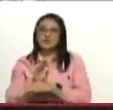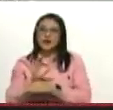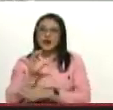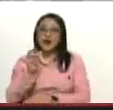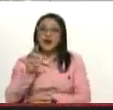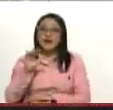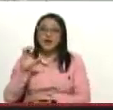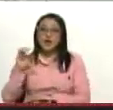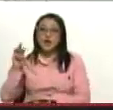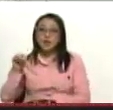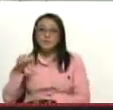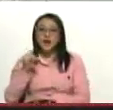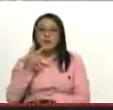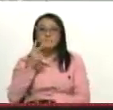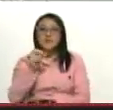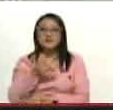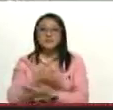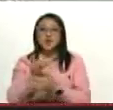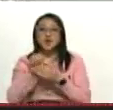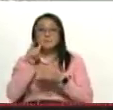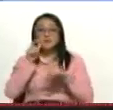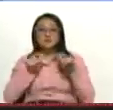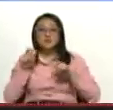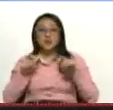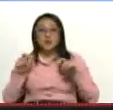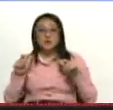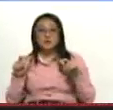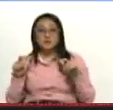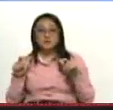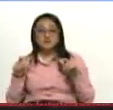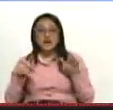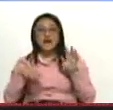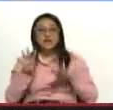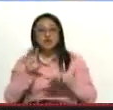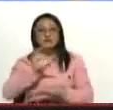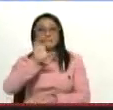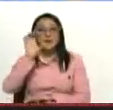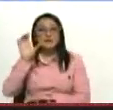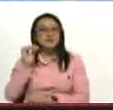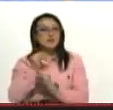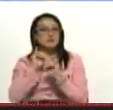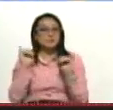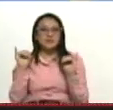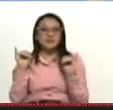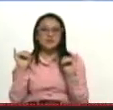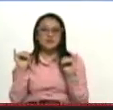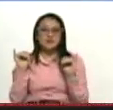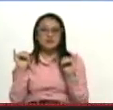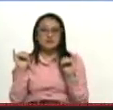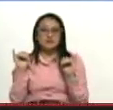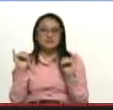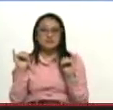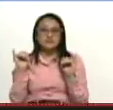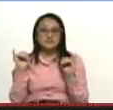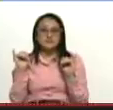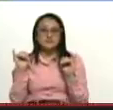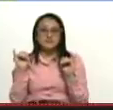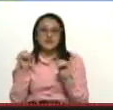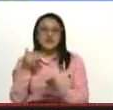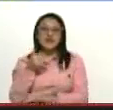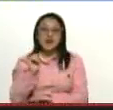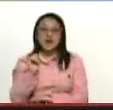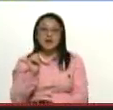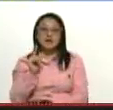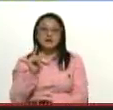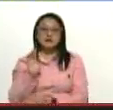viven 20 millones de personas 14 países independientes y tiene